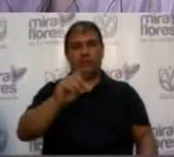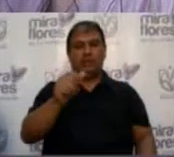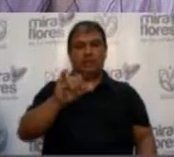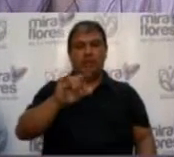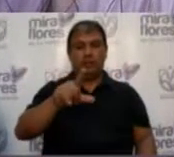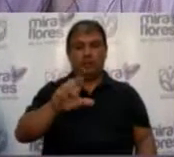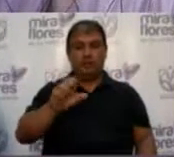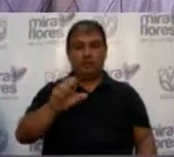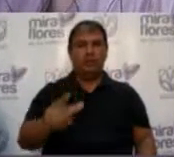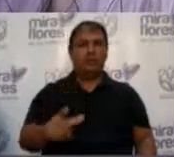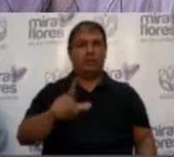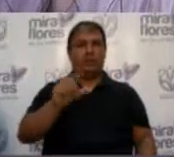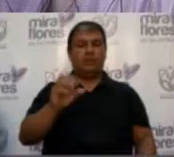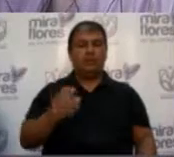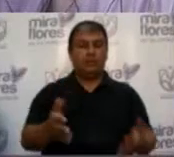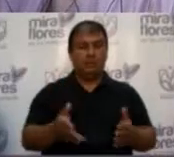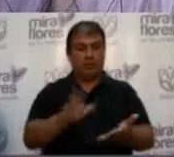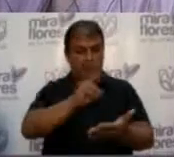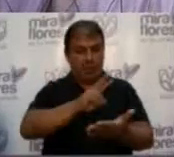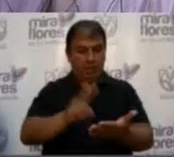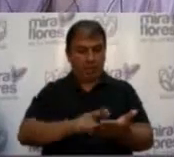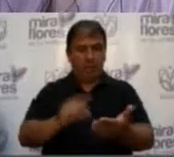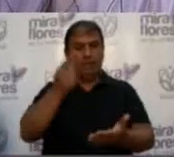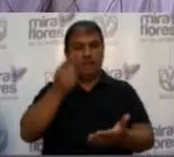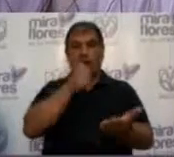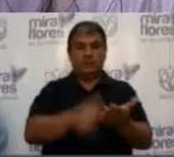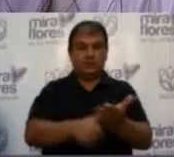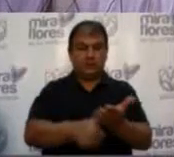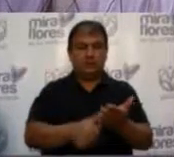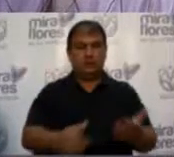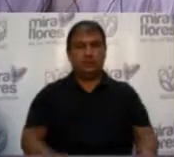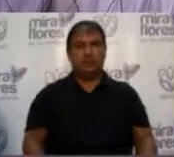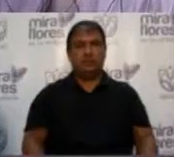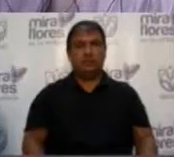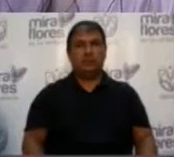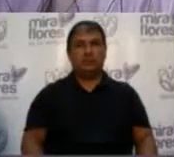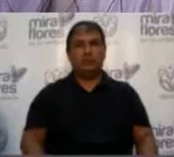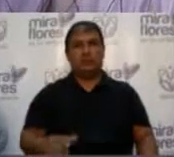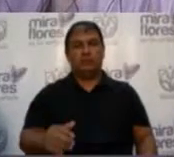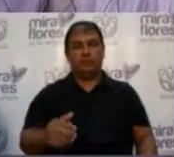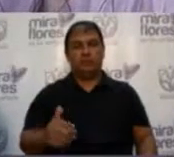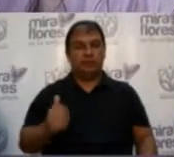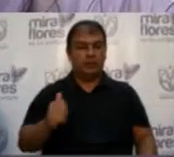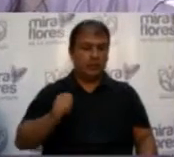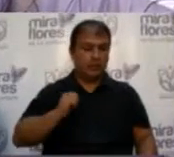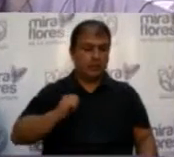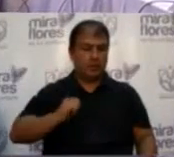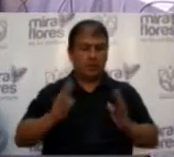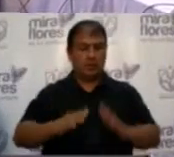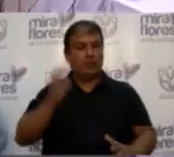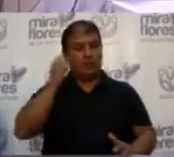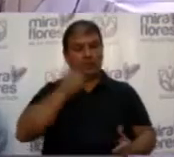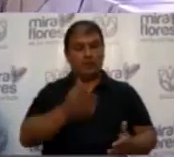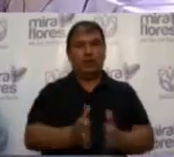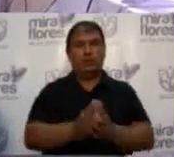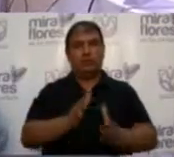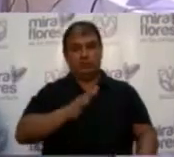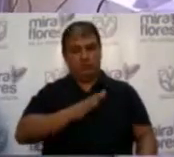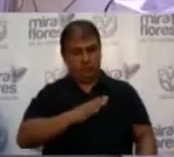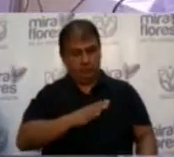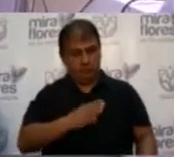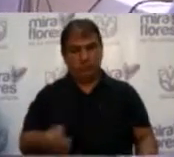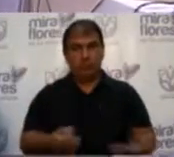Lozano Vítor. Voy a dar lectura a la primera de ellas. Es señor Jorge Muñoz Güell, alcalde de Miraflores, de mi